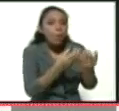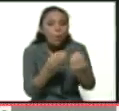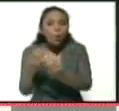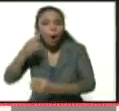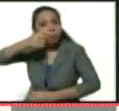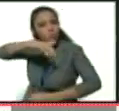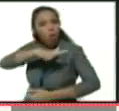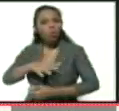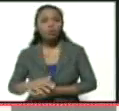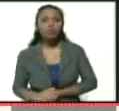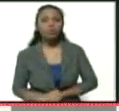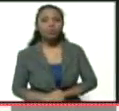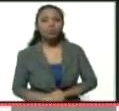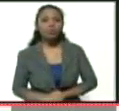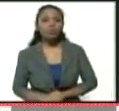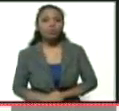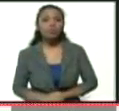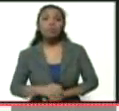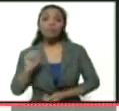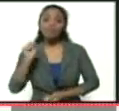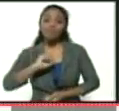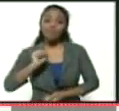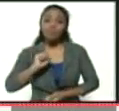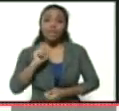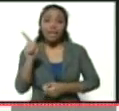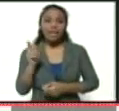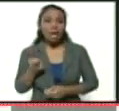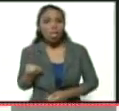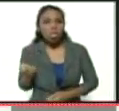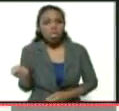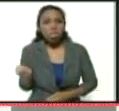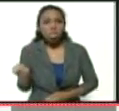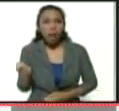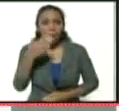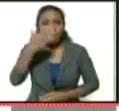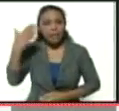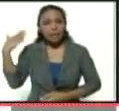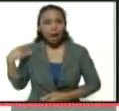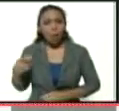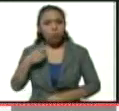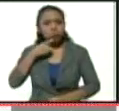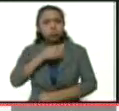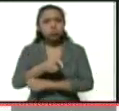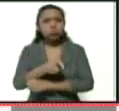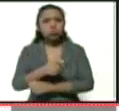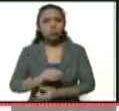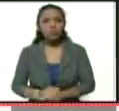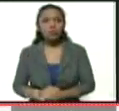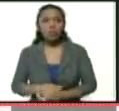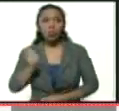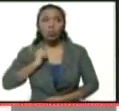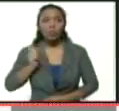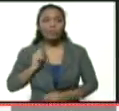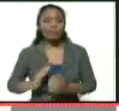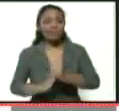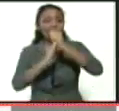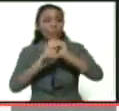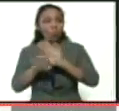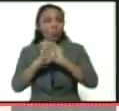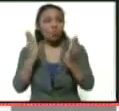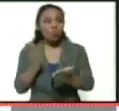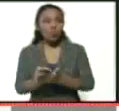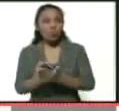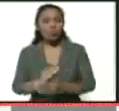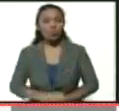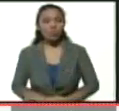pueblo? Así es, así que es una manipulación. En el pasado acusaban a cualquier líder del mundo que querían